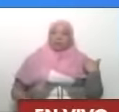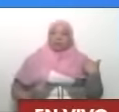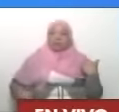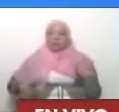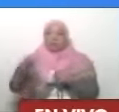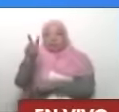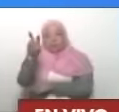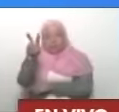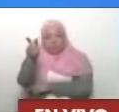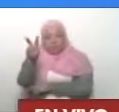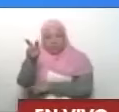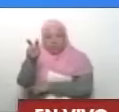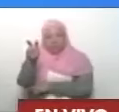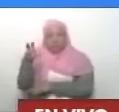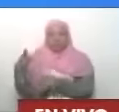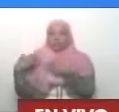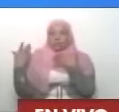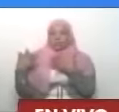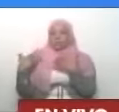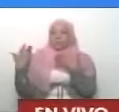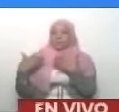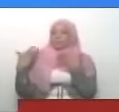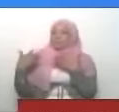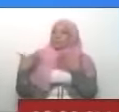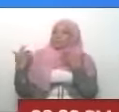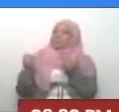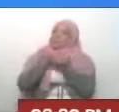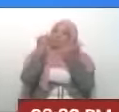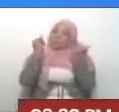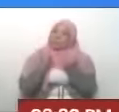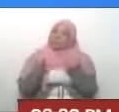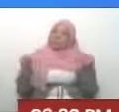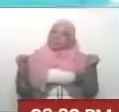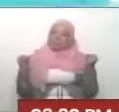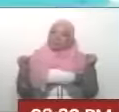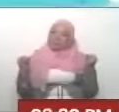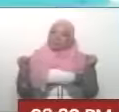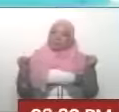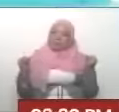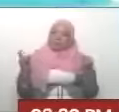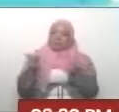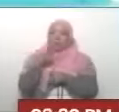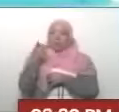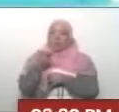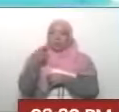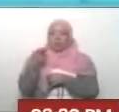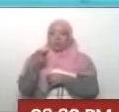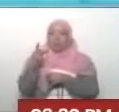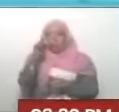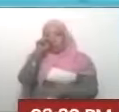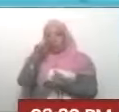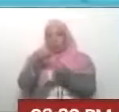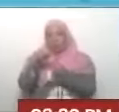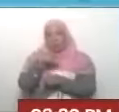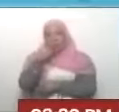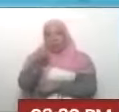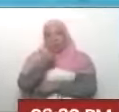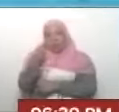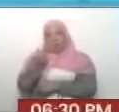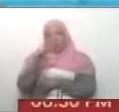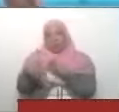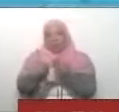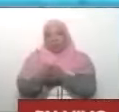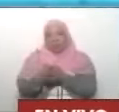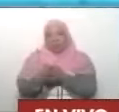viernes, en la alegría, la algarabía, felices de encontrar una política pública dirigida a la juventud que se extiende